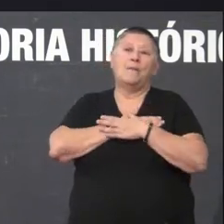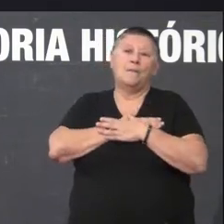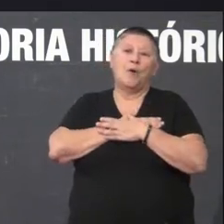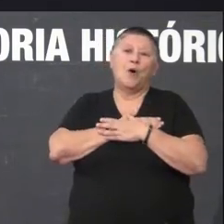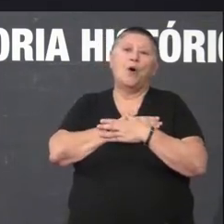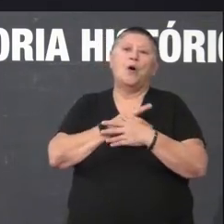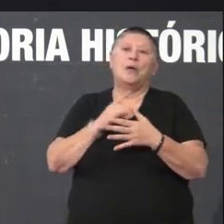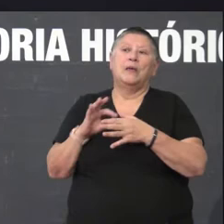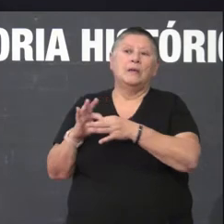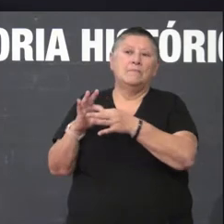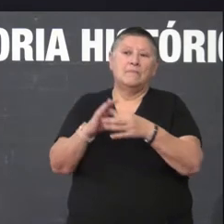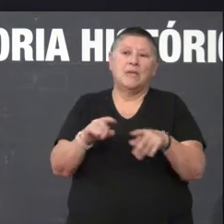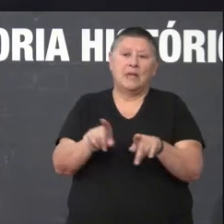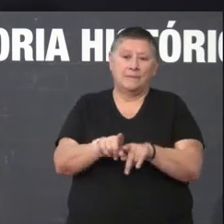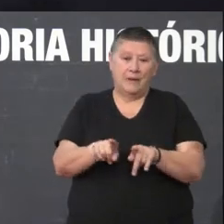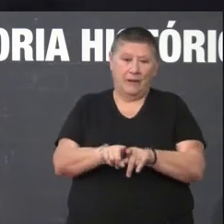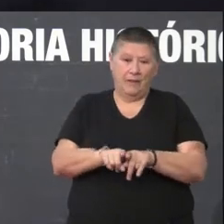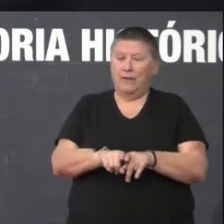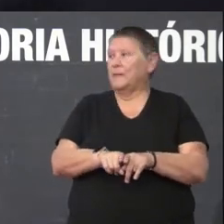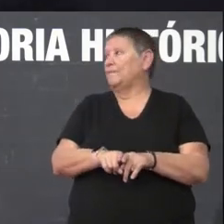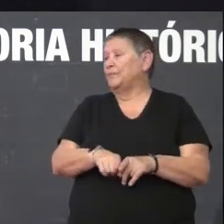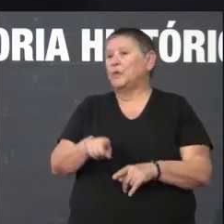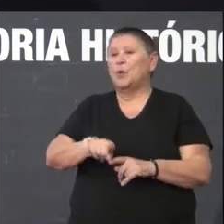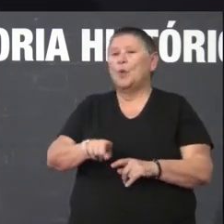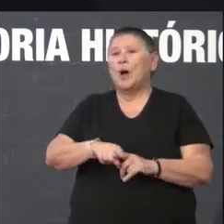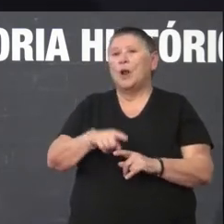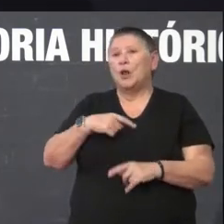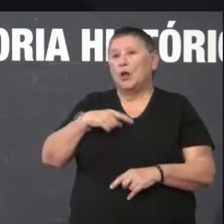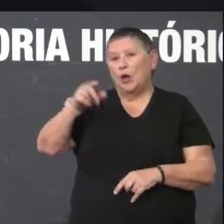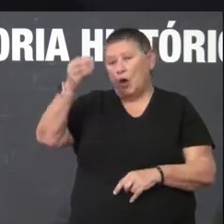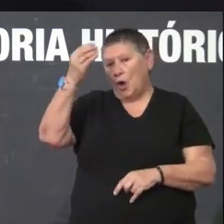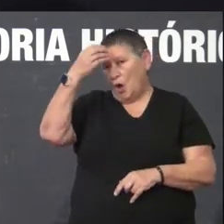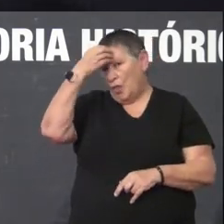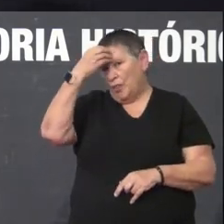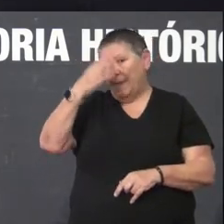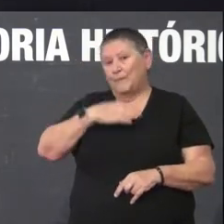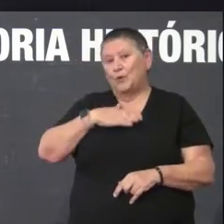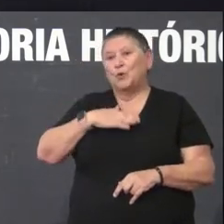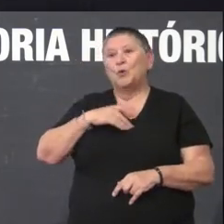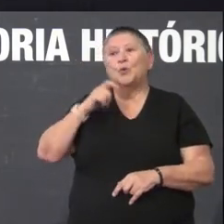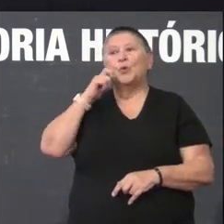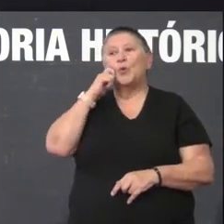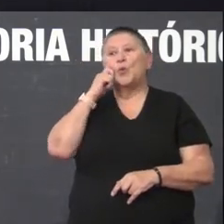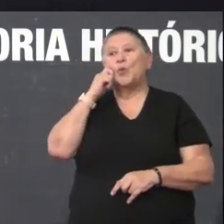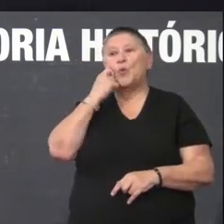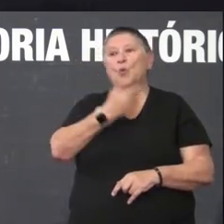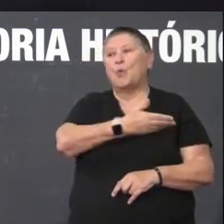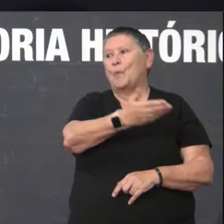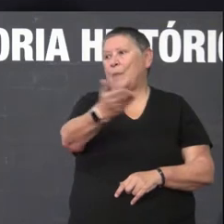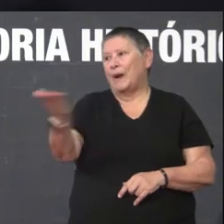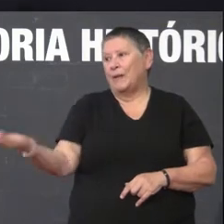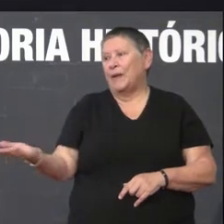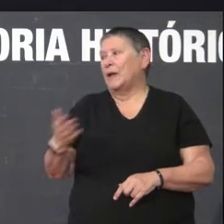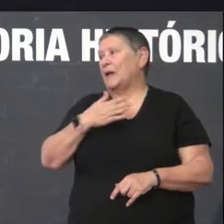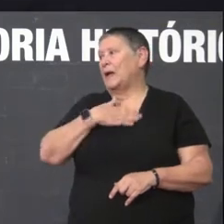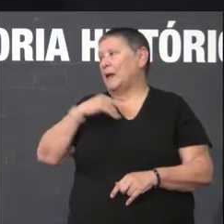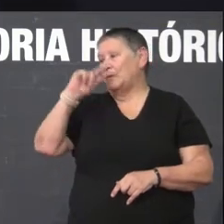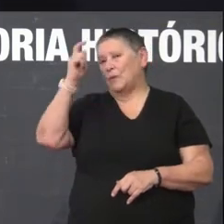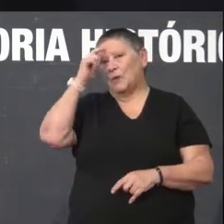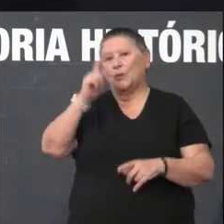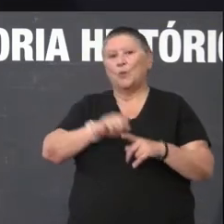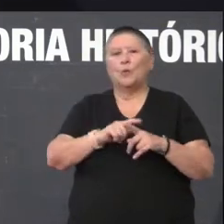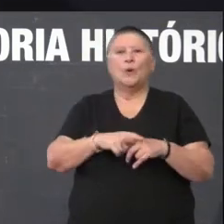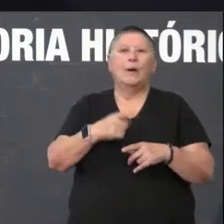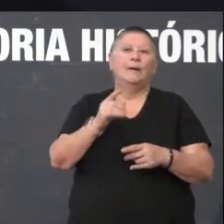o perfeccionamiento moral da humanidade como medio a propagación da verdadeira filantropía,